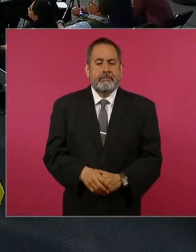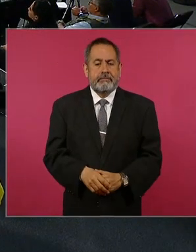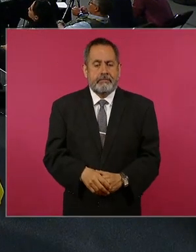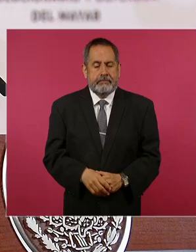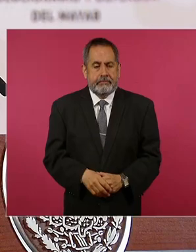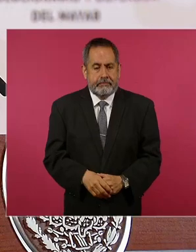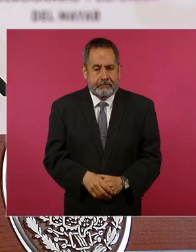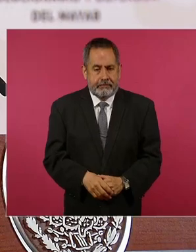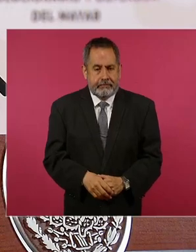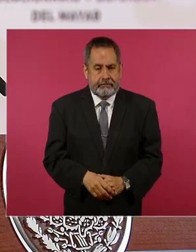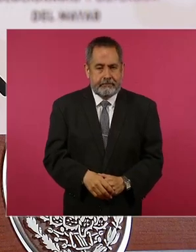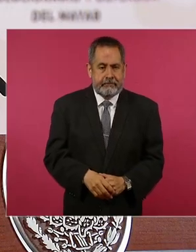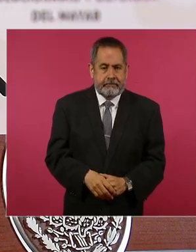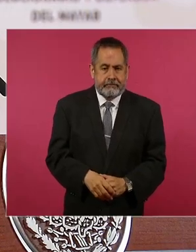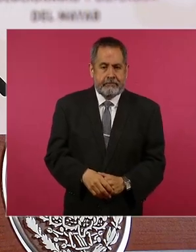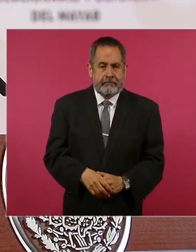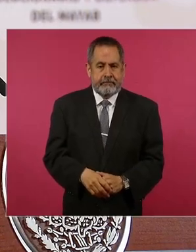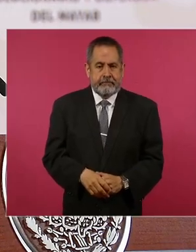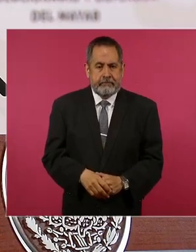y empiezan